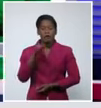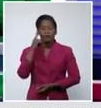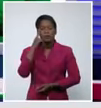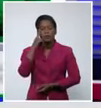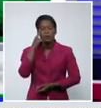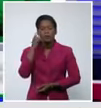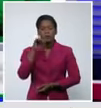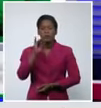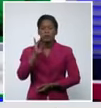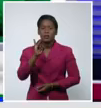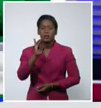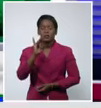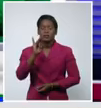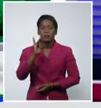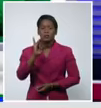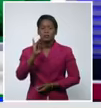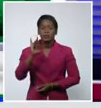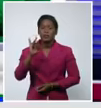795 altas,